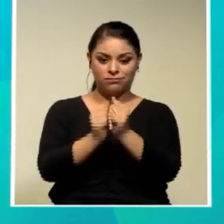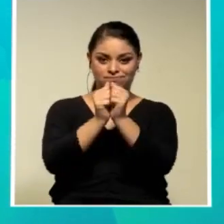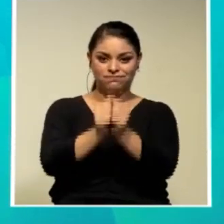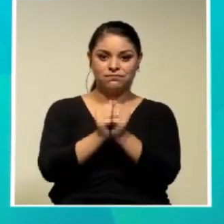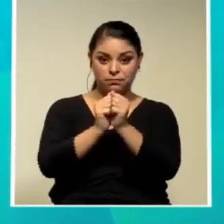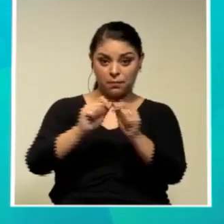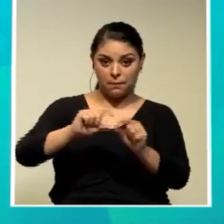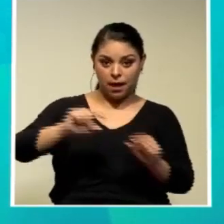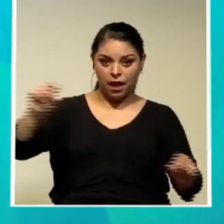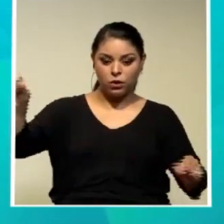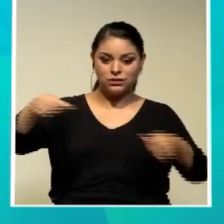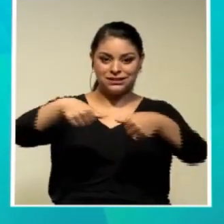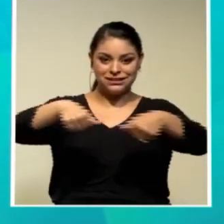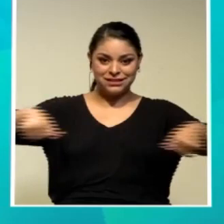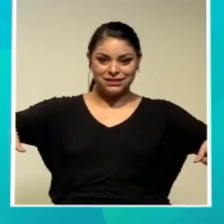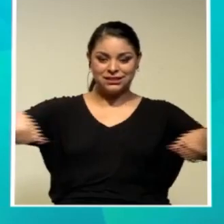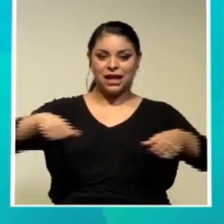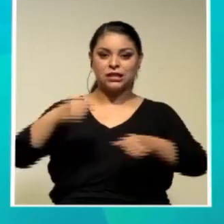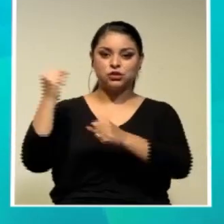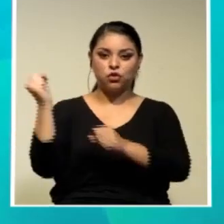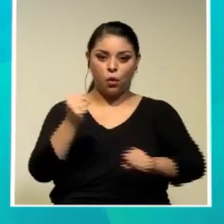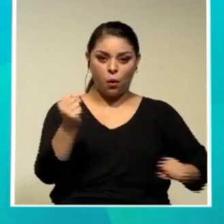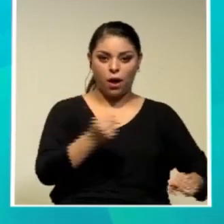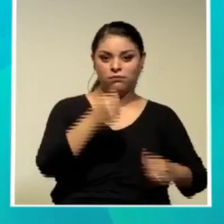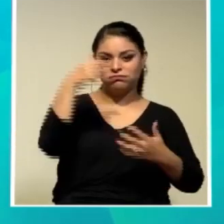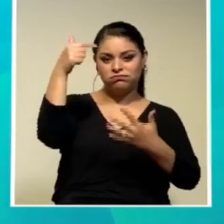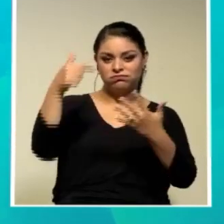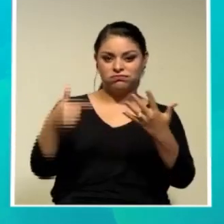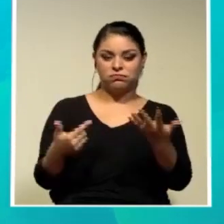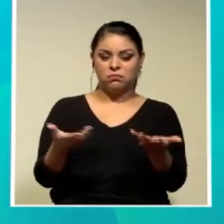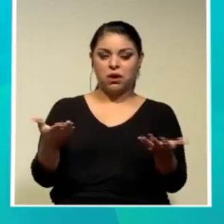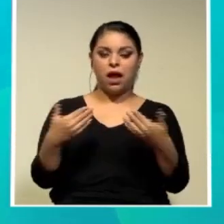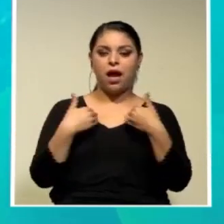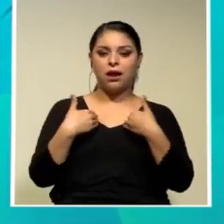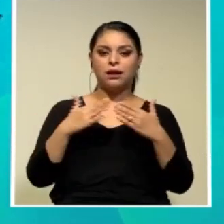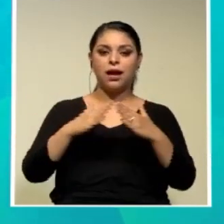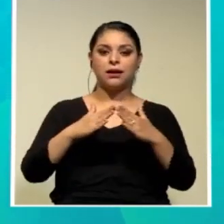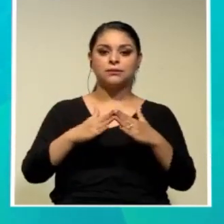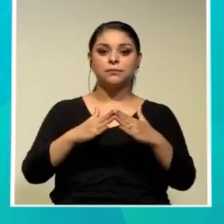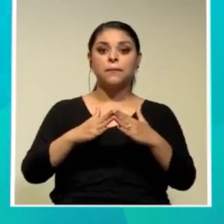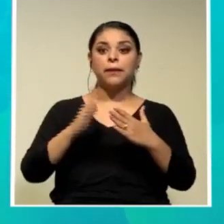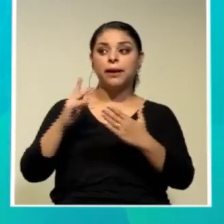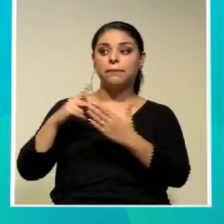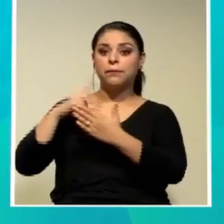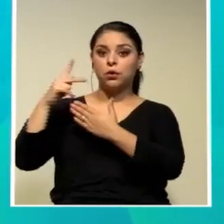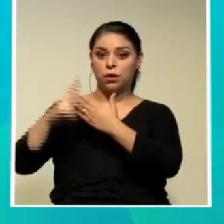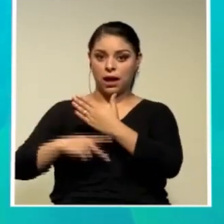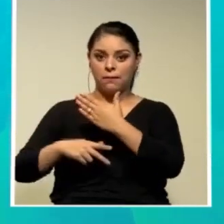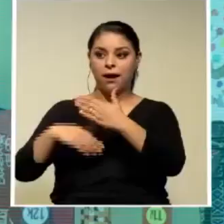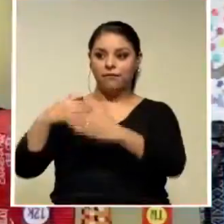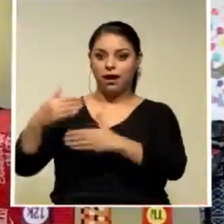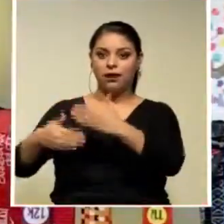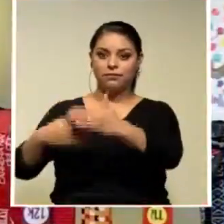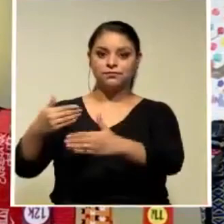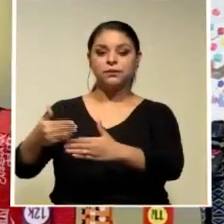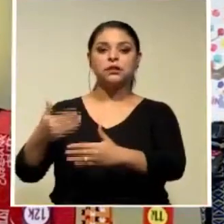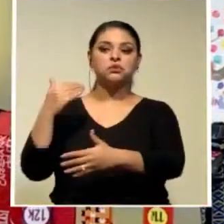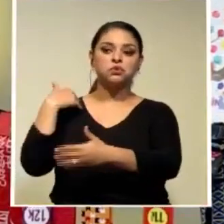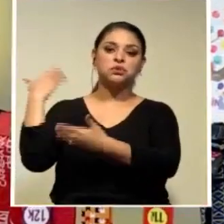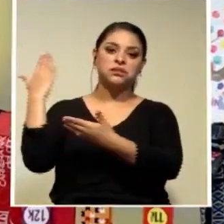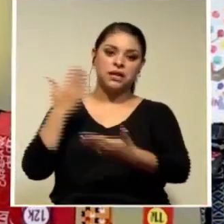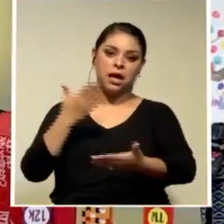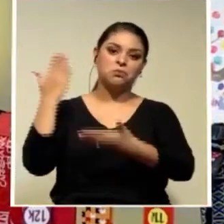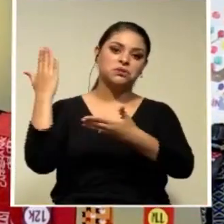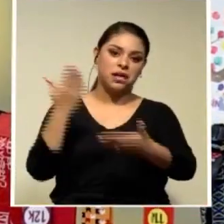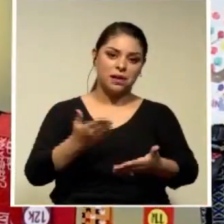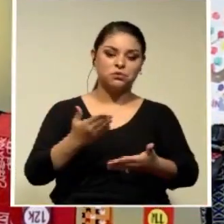adhesiva y todo lo demás que tengan en casa. Conforme el programa vaya avanzando, pues vamos a ir trayendo uno y otro material, sí,